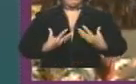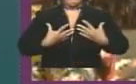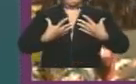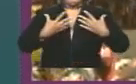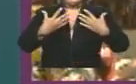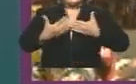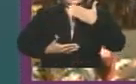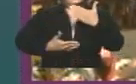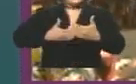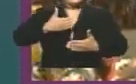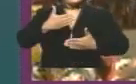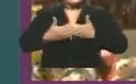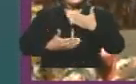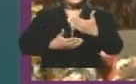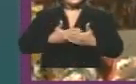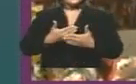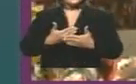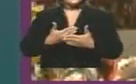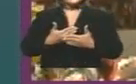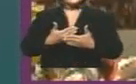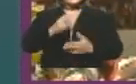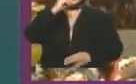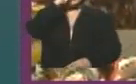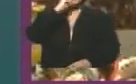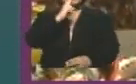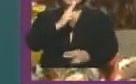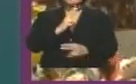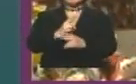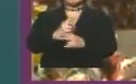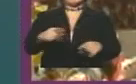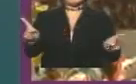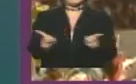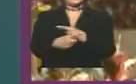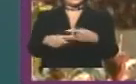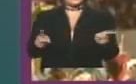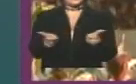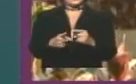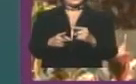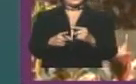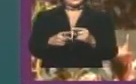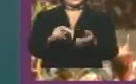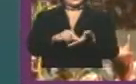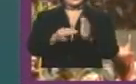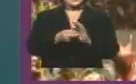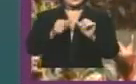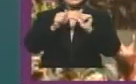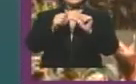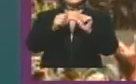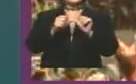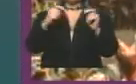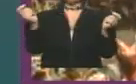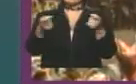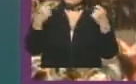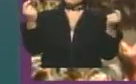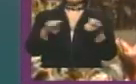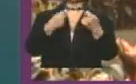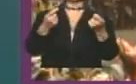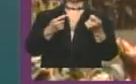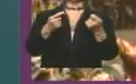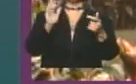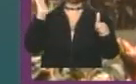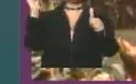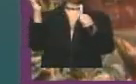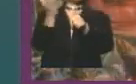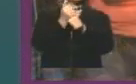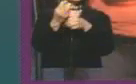día más de nuestro gentilicio y mantener nuestras raíces. Y eso lo podemos hacer y lo podemos lograr